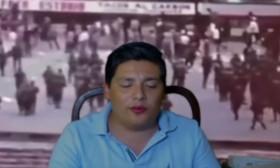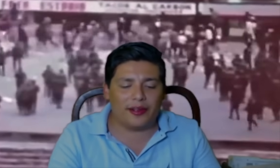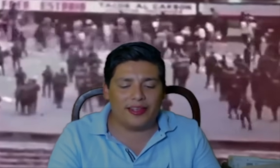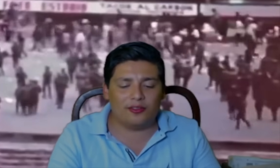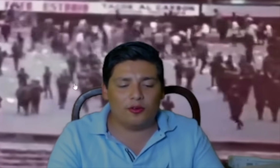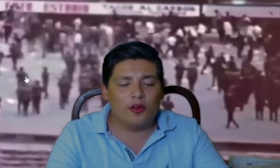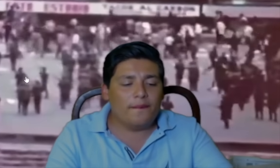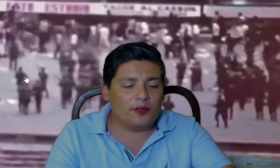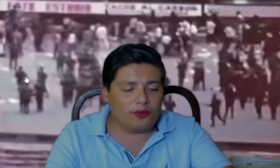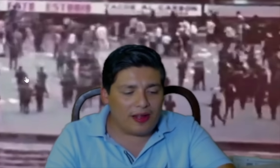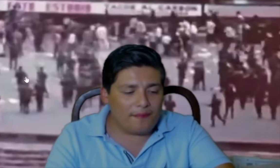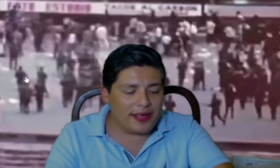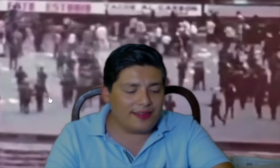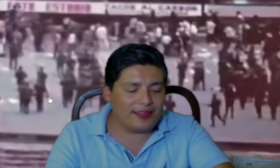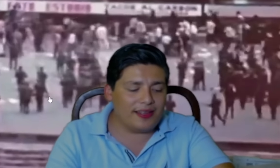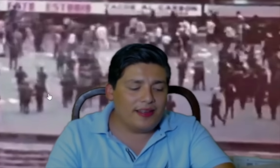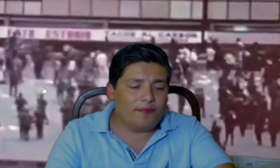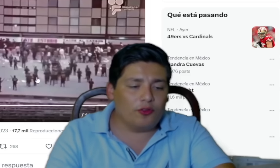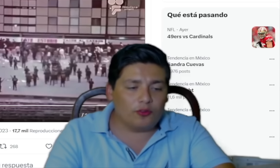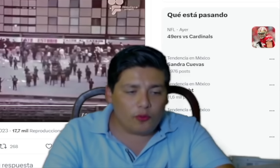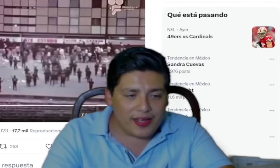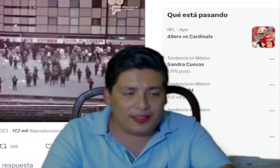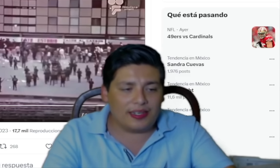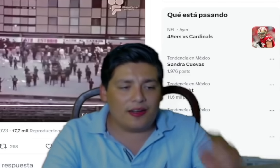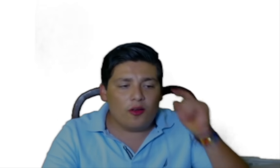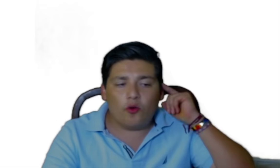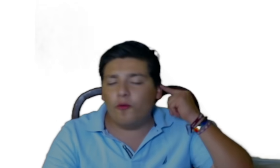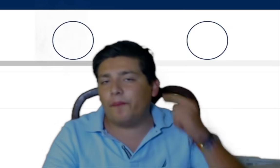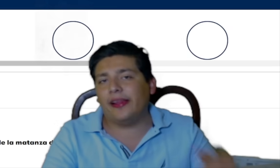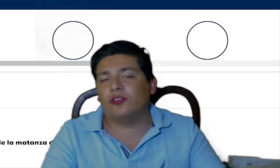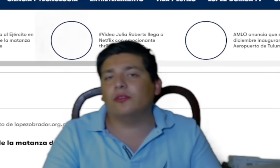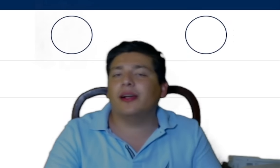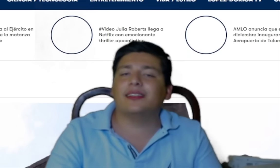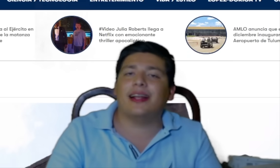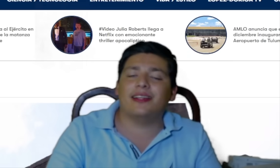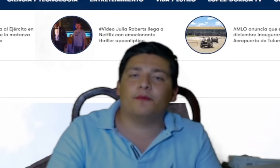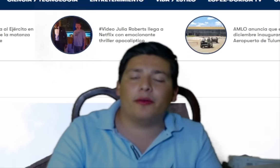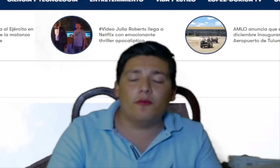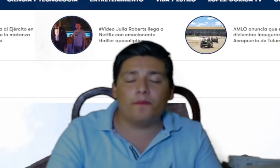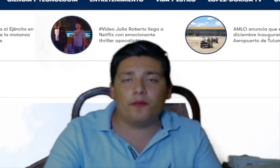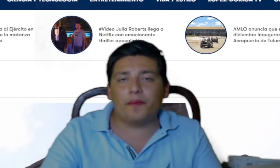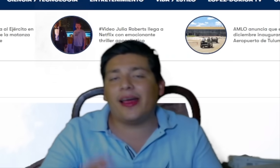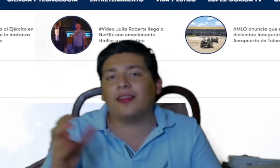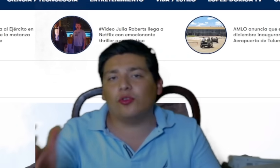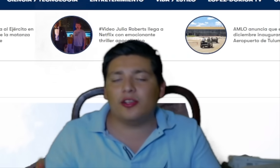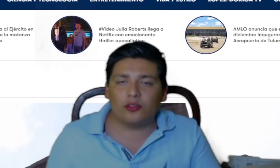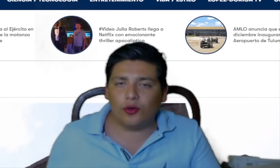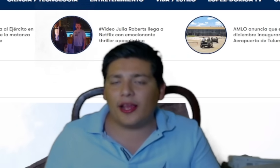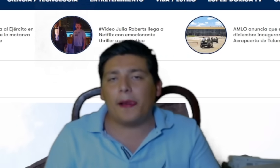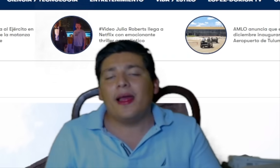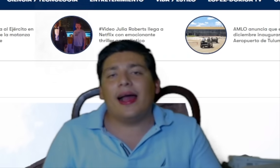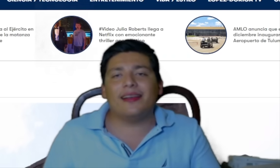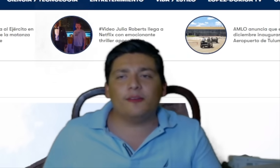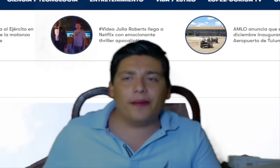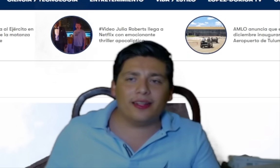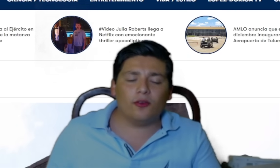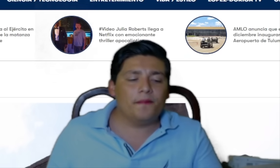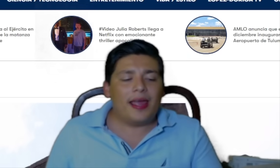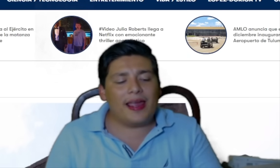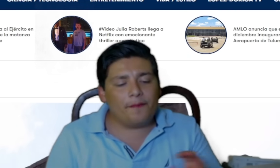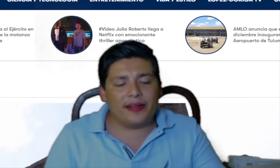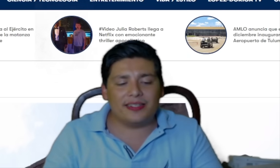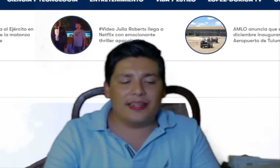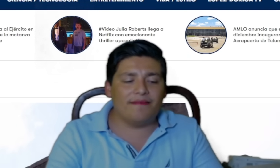hablado sobre esto, pues solamente nos muestran un pedazo más, un pedazo de historia. Al